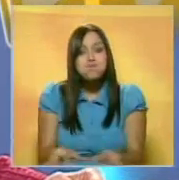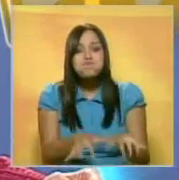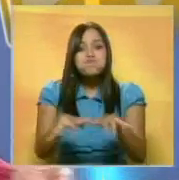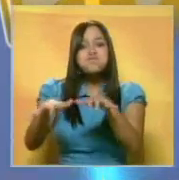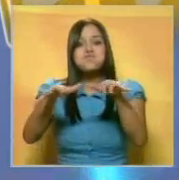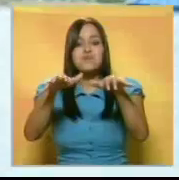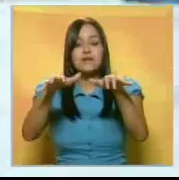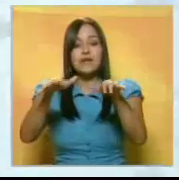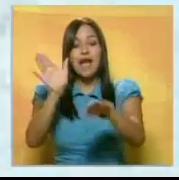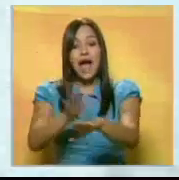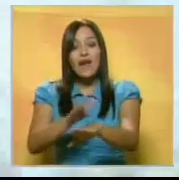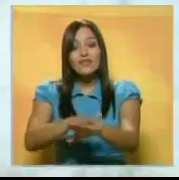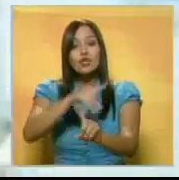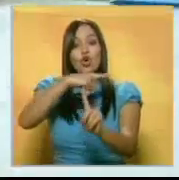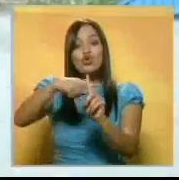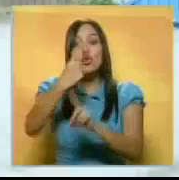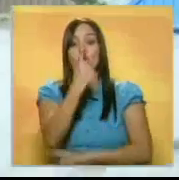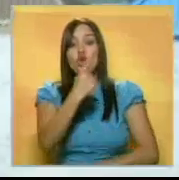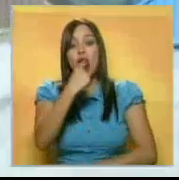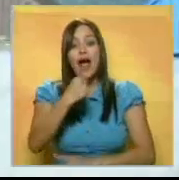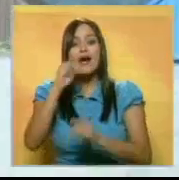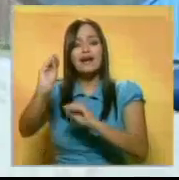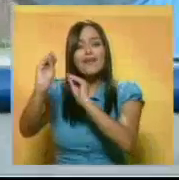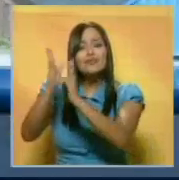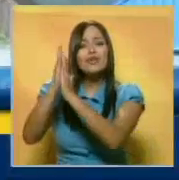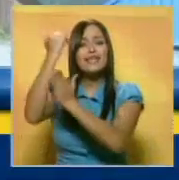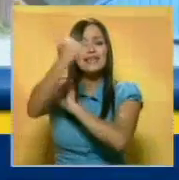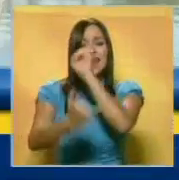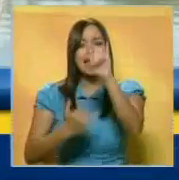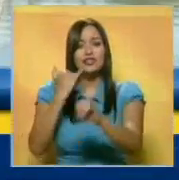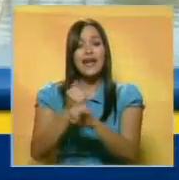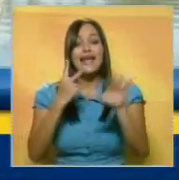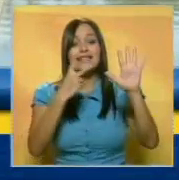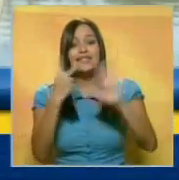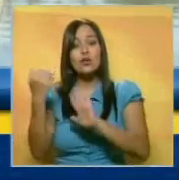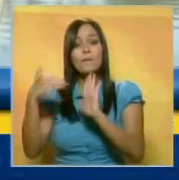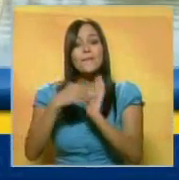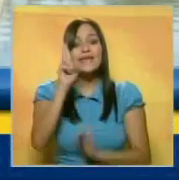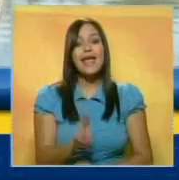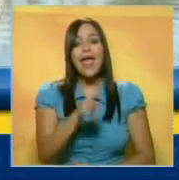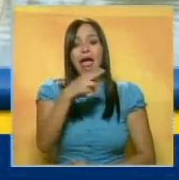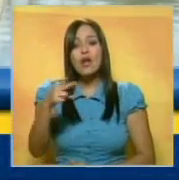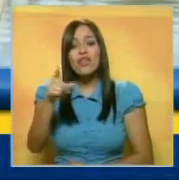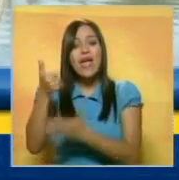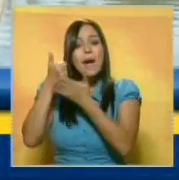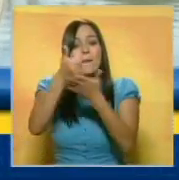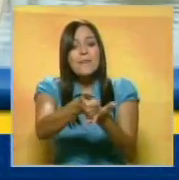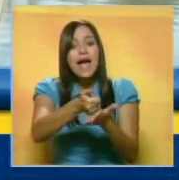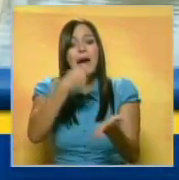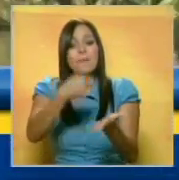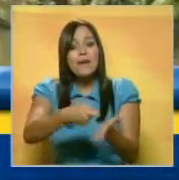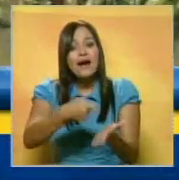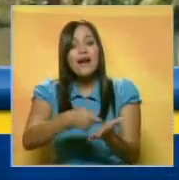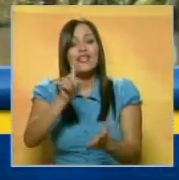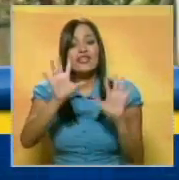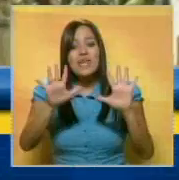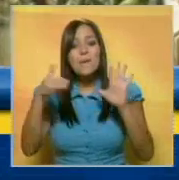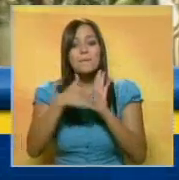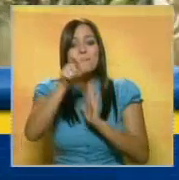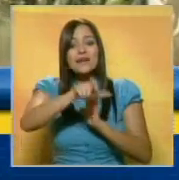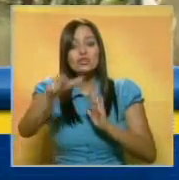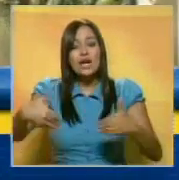país la Cruz Roja solicitó a la comunidad internacional 700,000 para ayudar a 10,000 personas